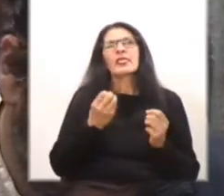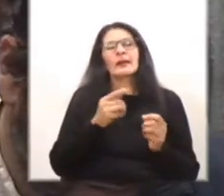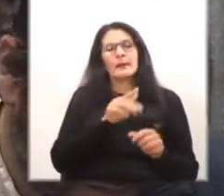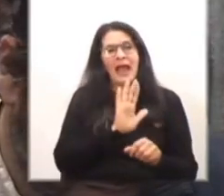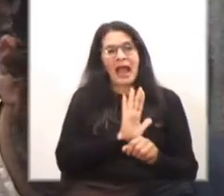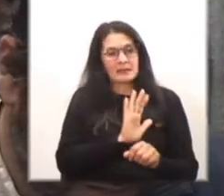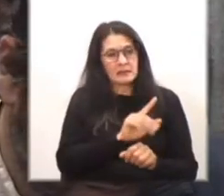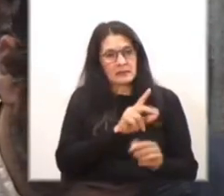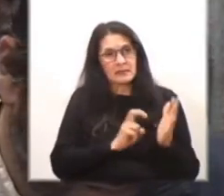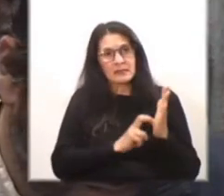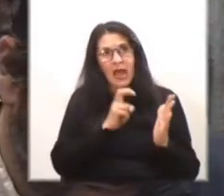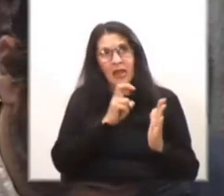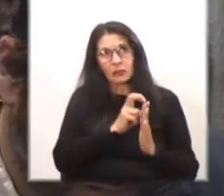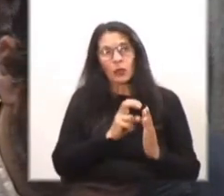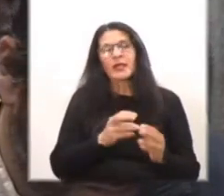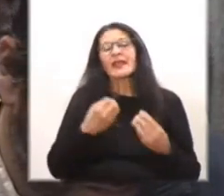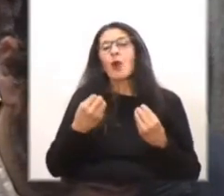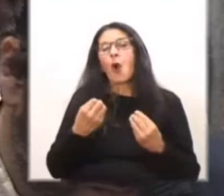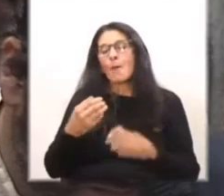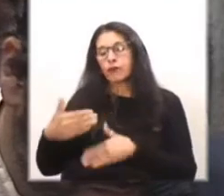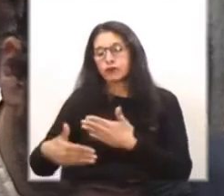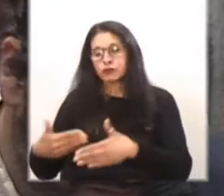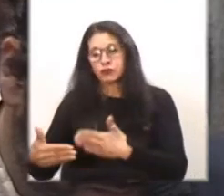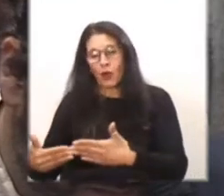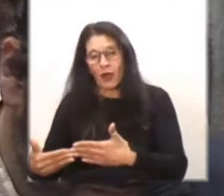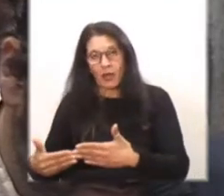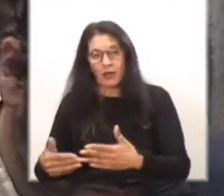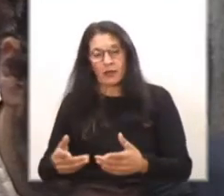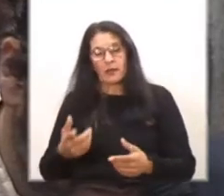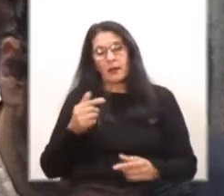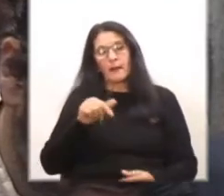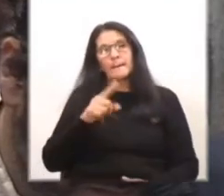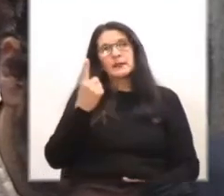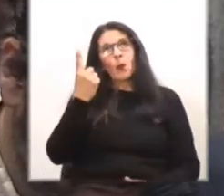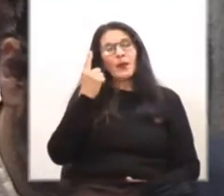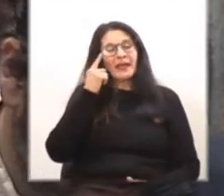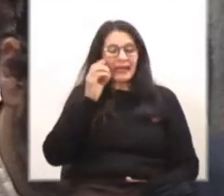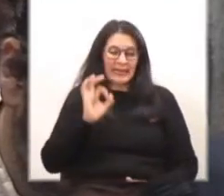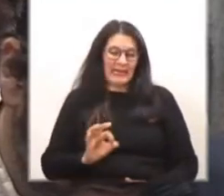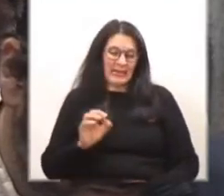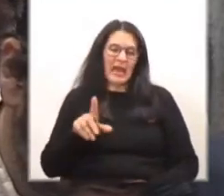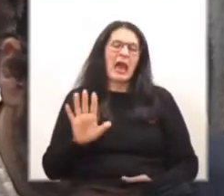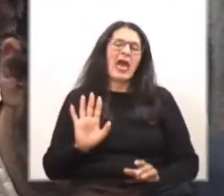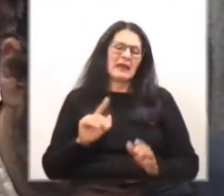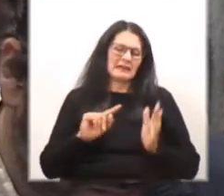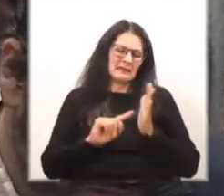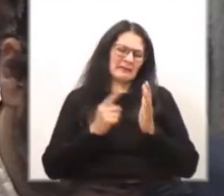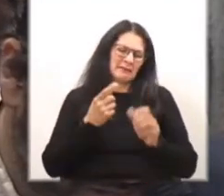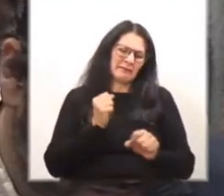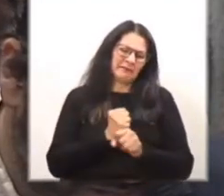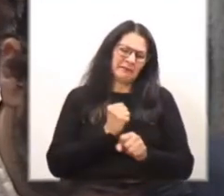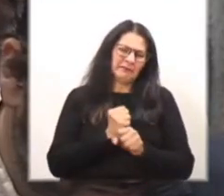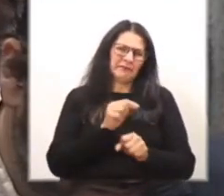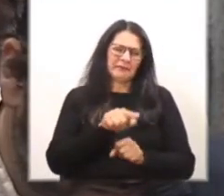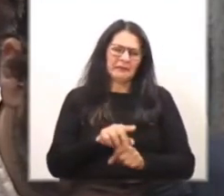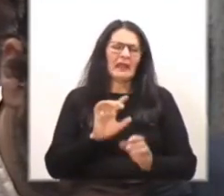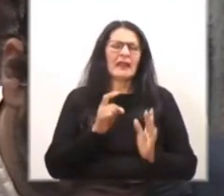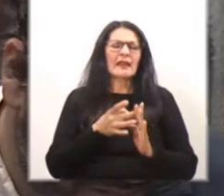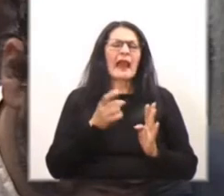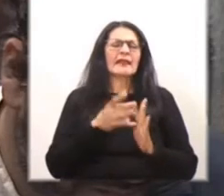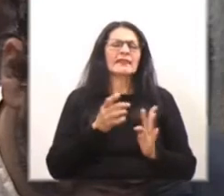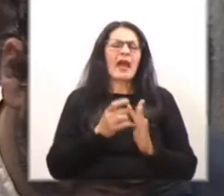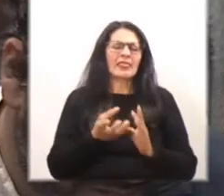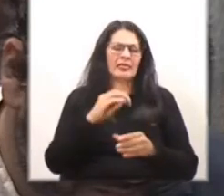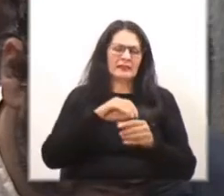y cómo debería funcionar. Mientras unos creen que la tarea central es la caridad